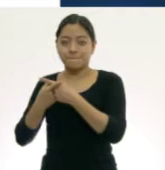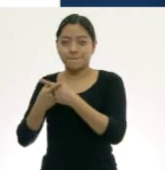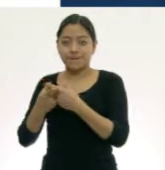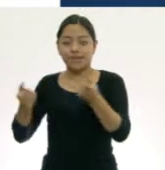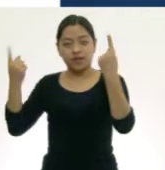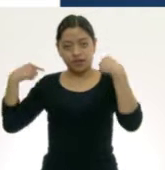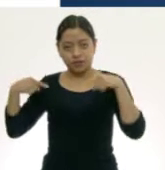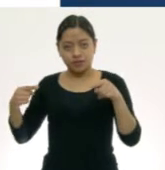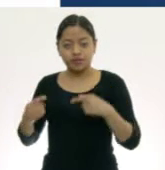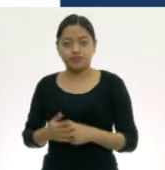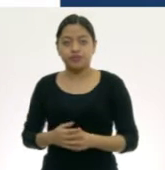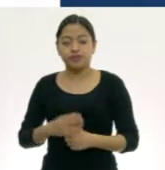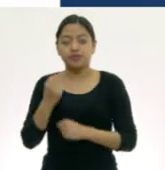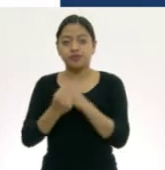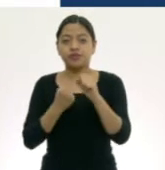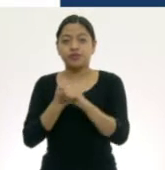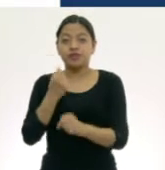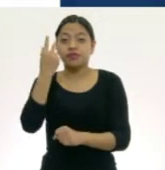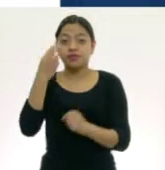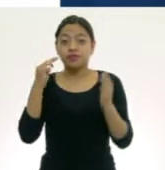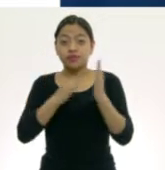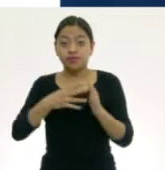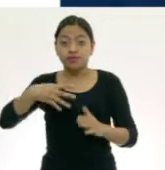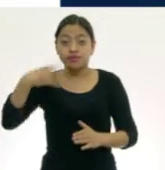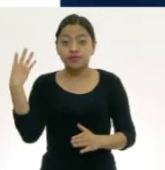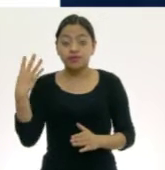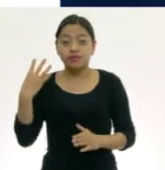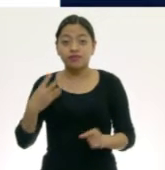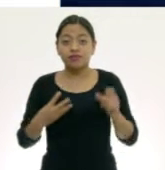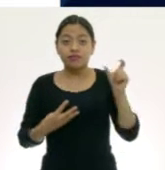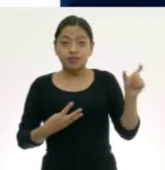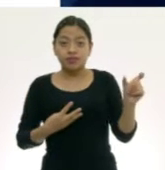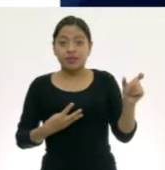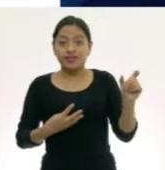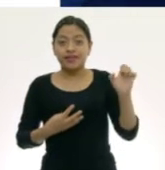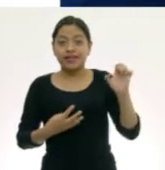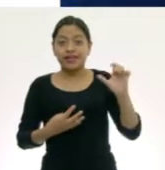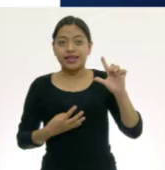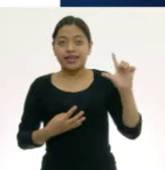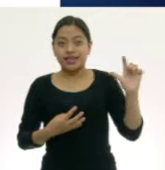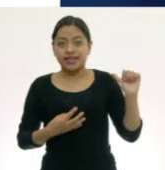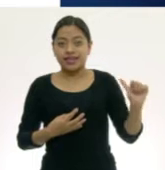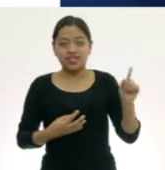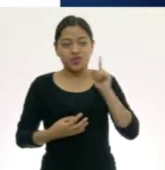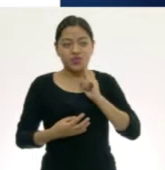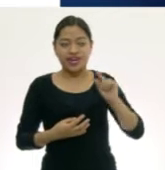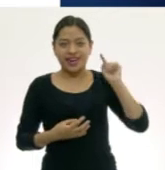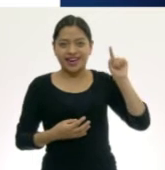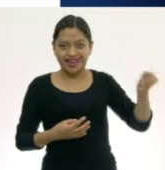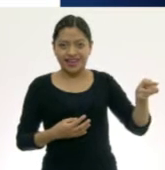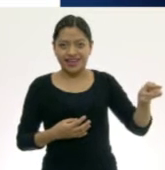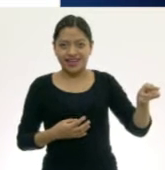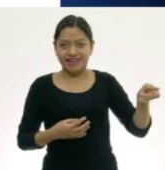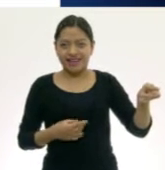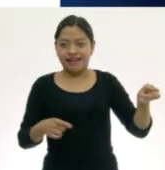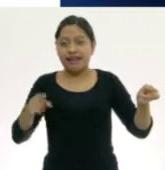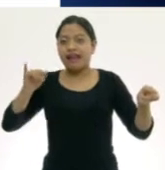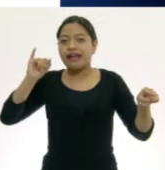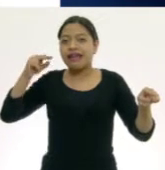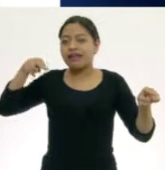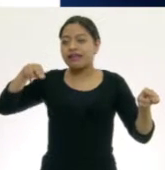la siguiente dice, en 2014, si yo pusiera el pronombre ella, en 2014 ella ingresé a